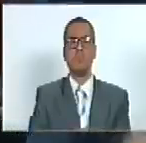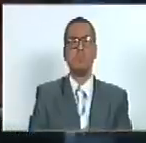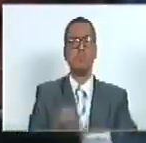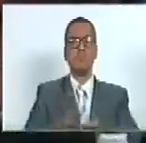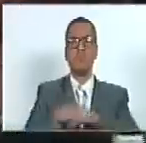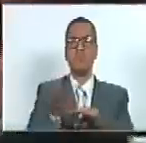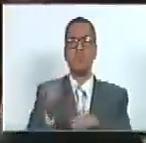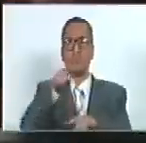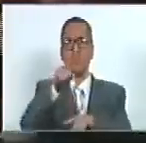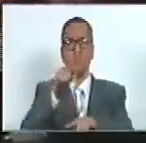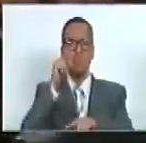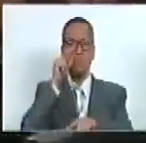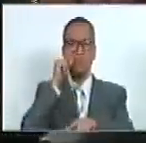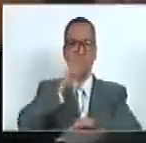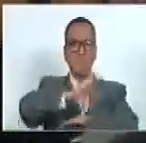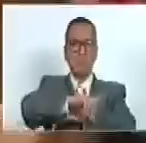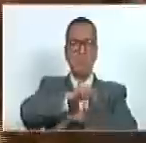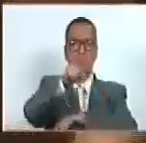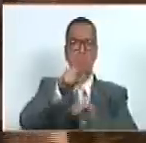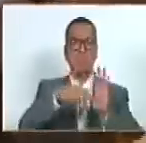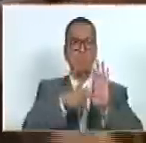Porque este ladrón que está aquí,